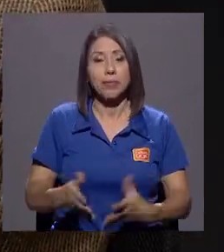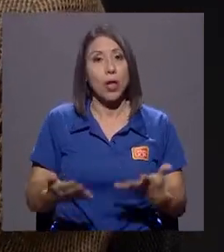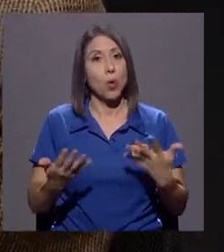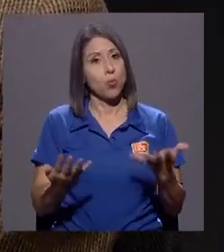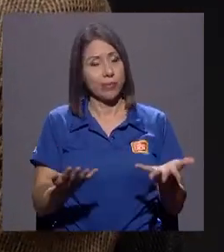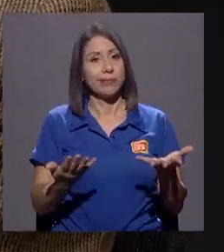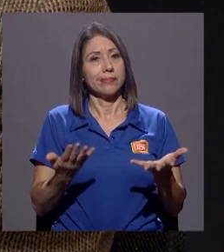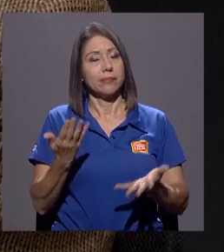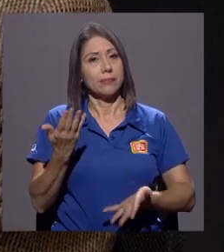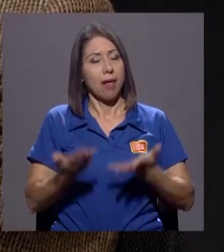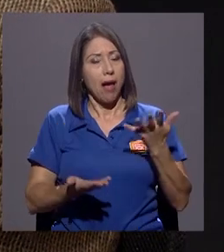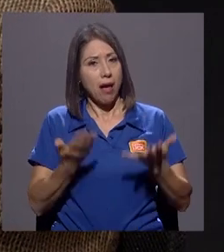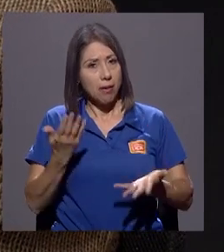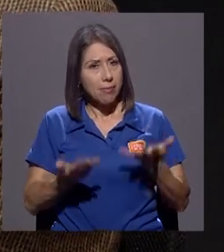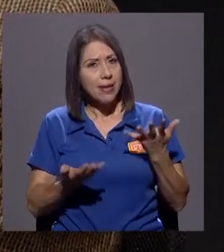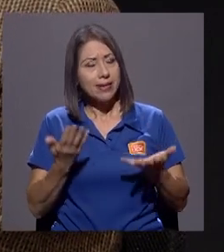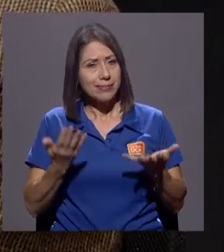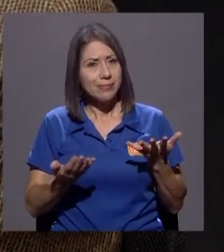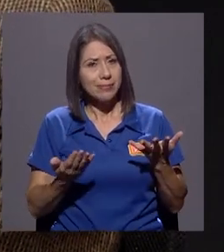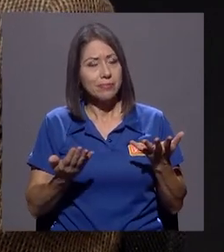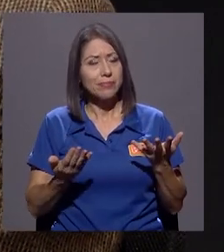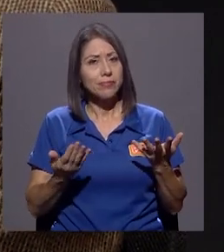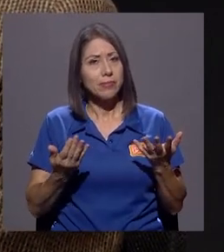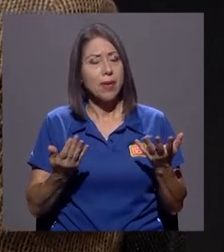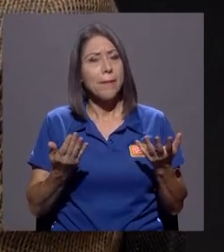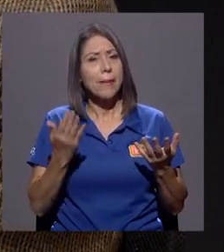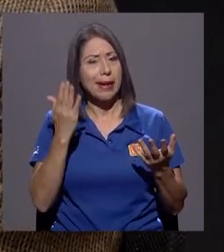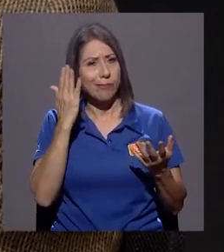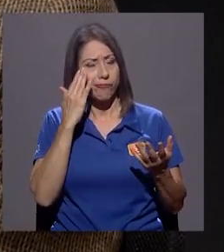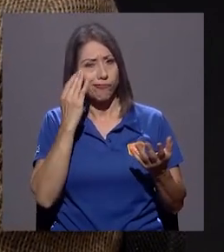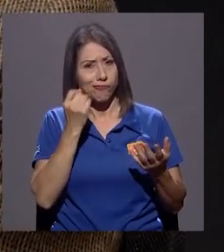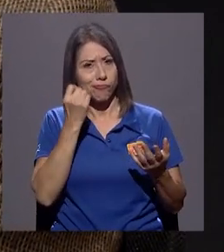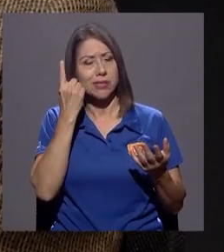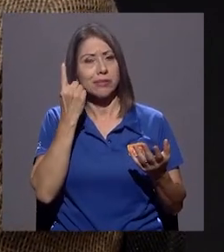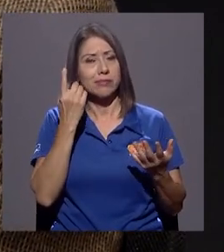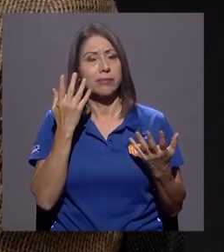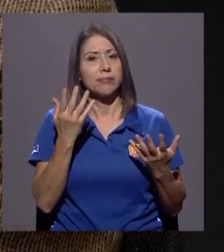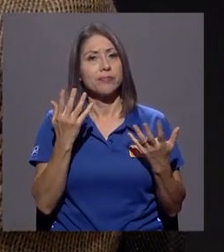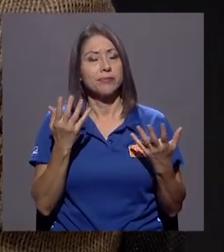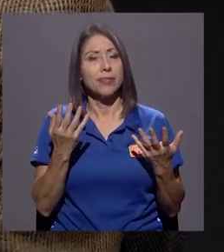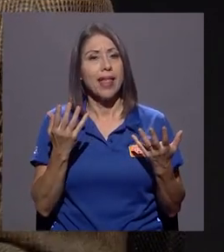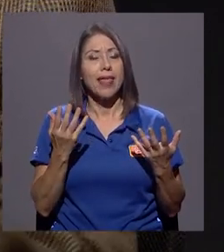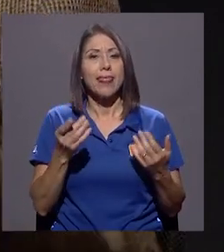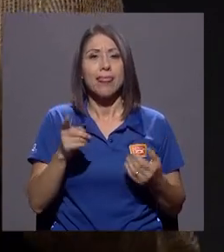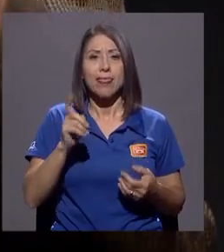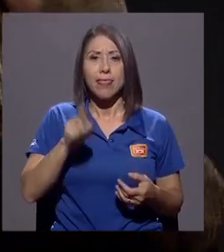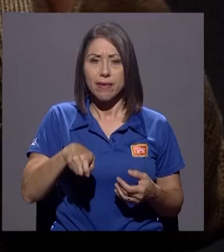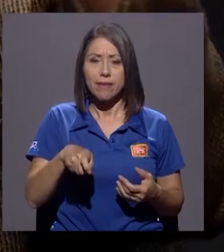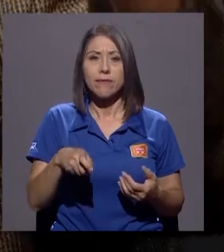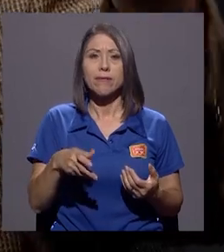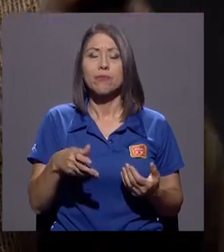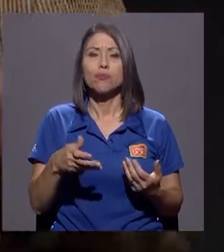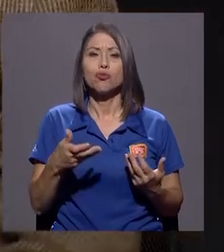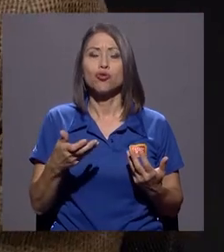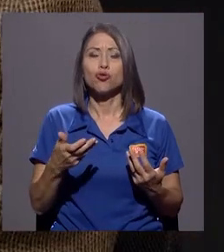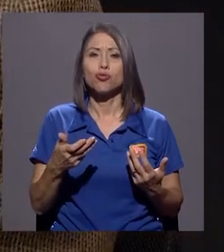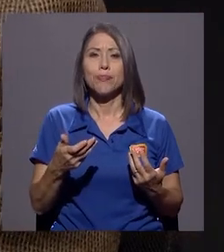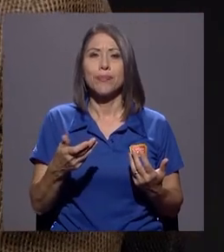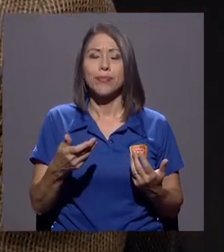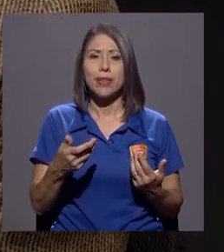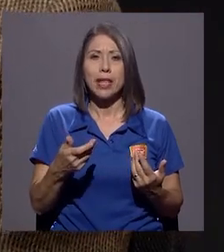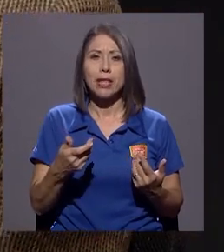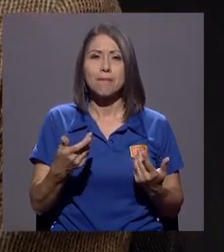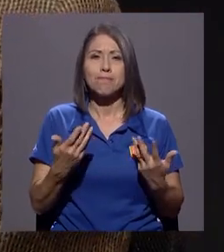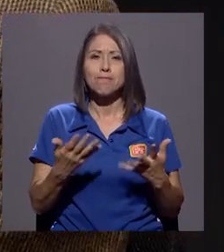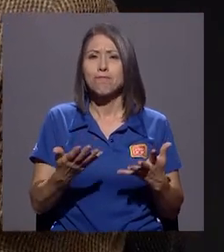vez digamos para ubicarnos un poco tenemos que irnos al